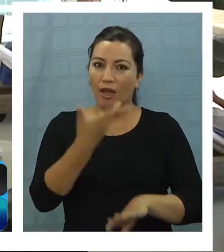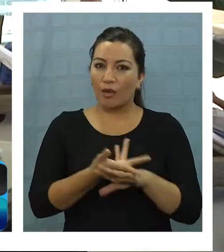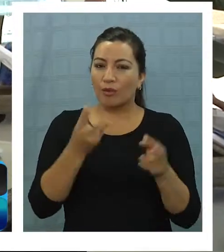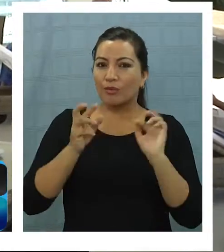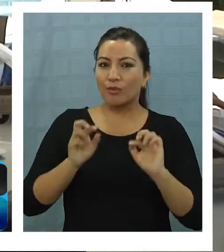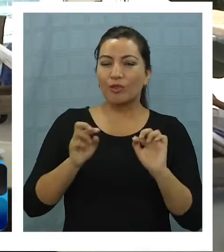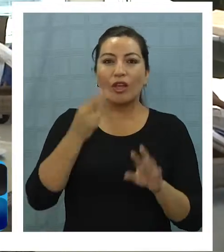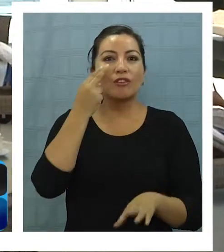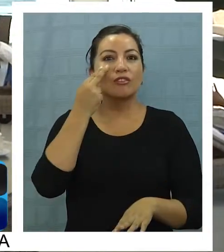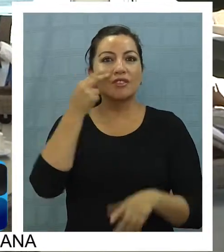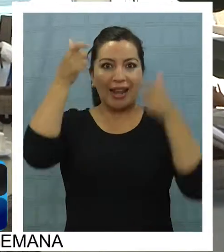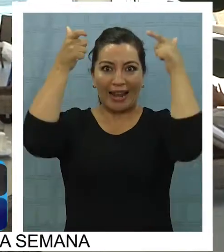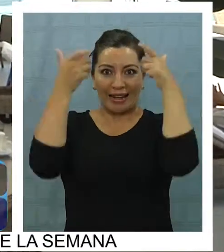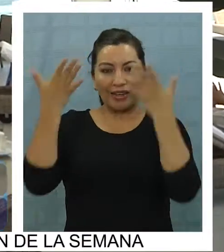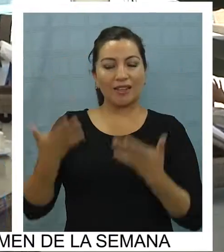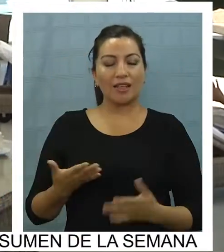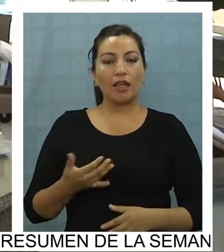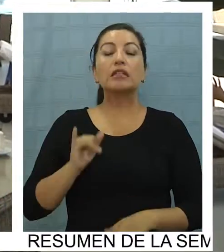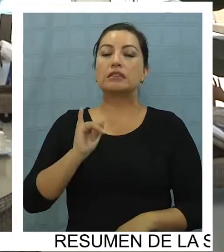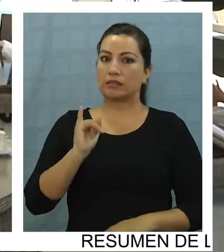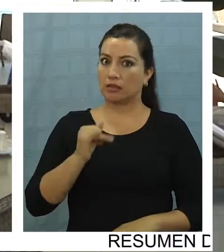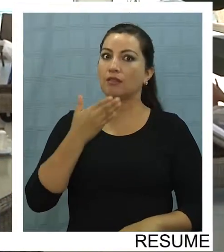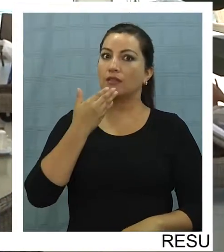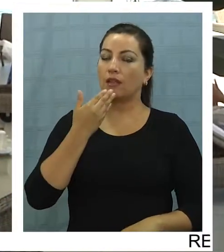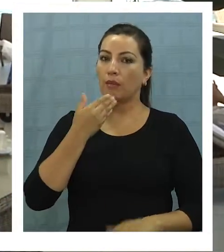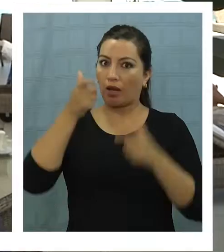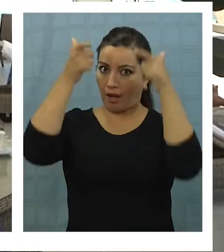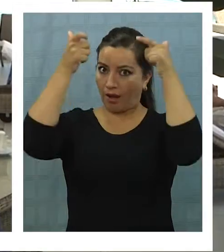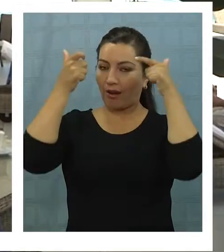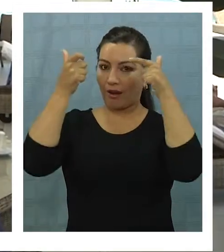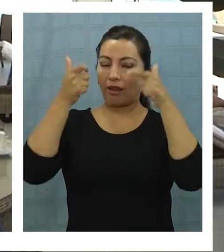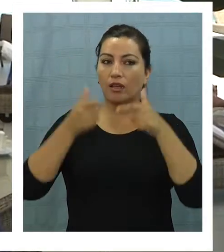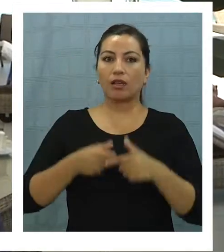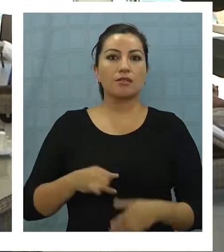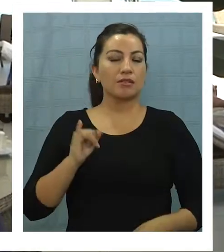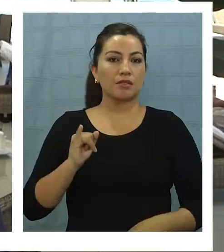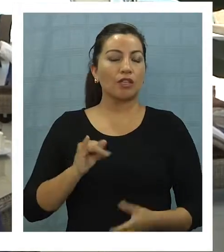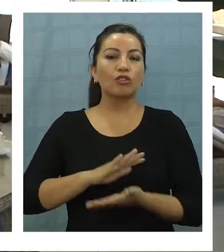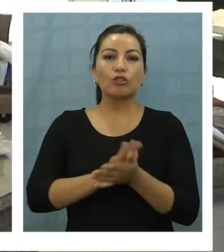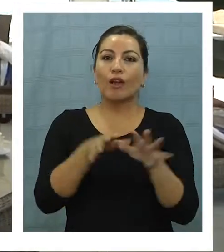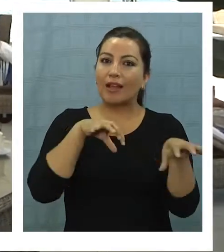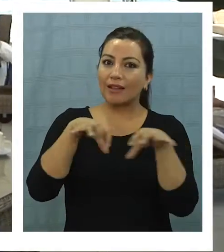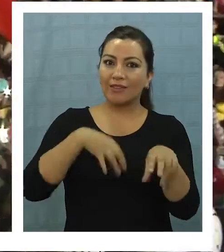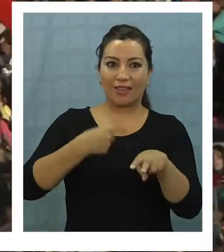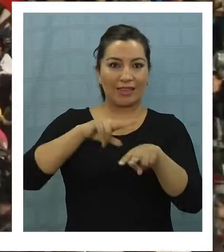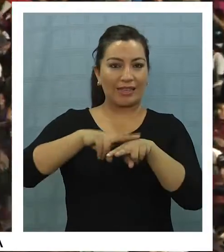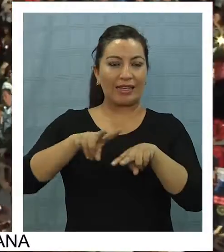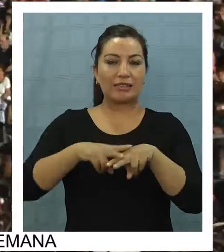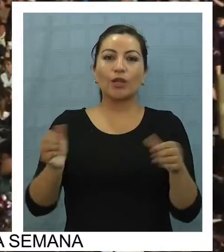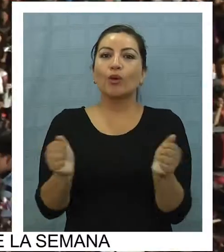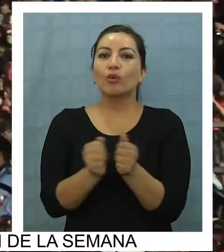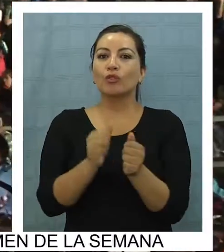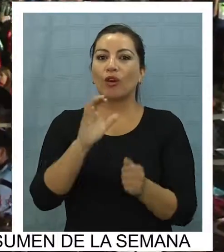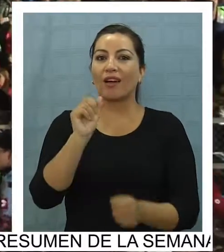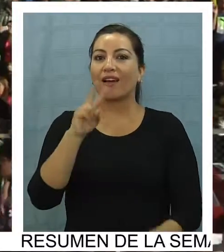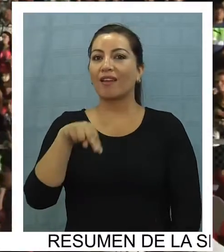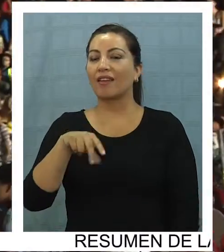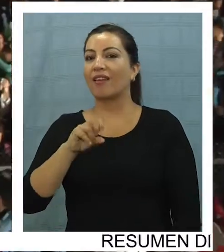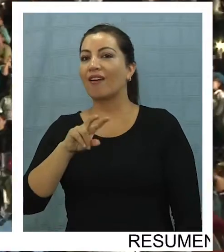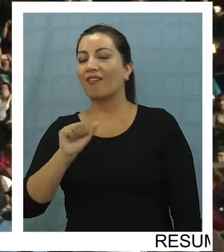conocer a la reina? Sí, la reina va a presidir fundamentalmente todas las actividades de culminación de nuestro Carnaval 2016.